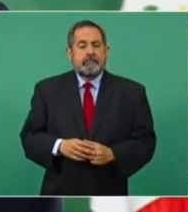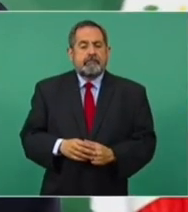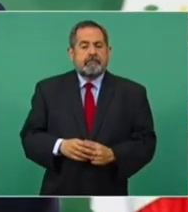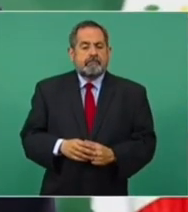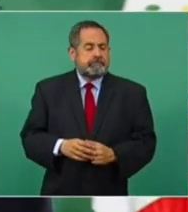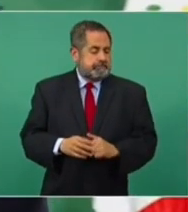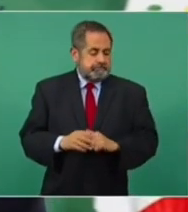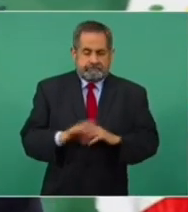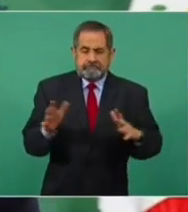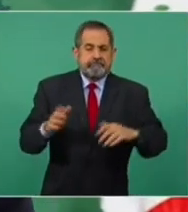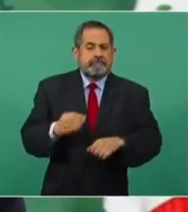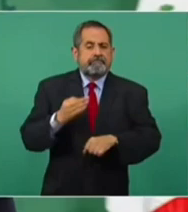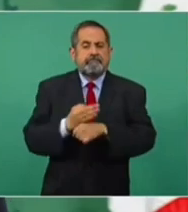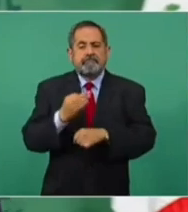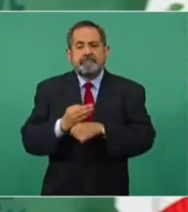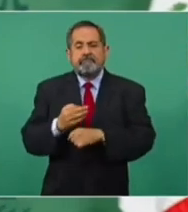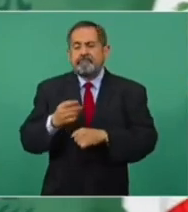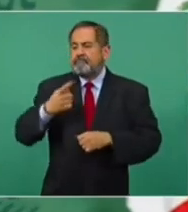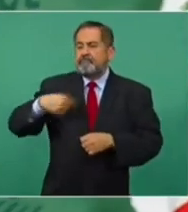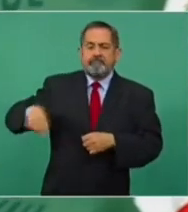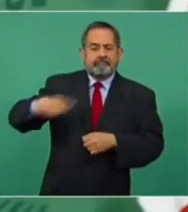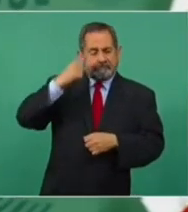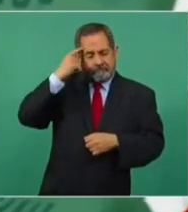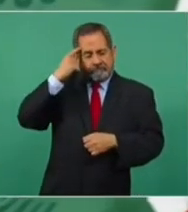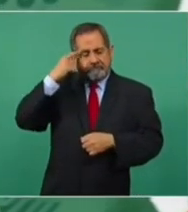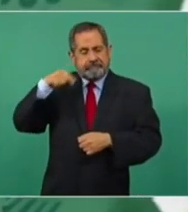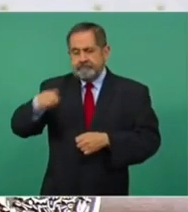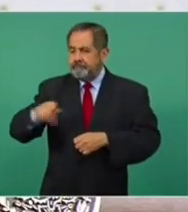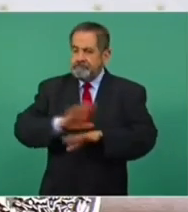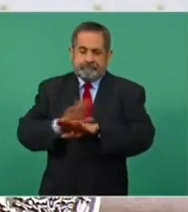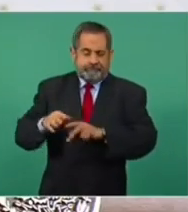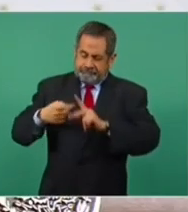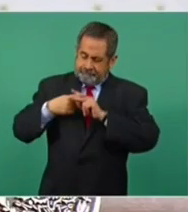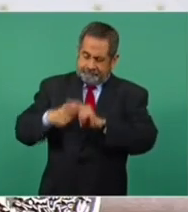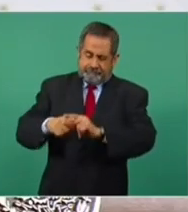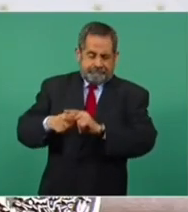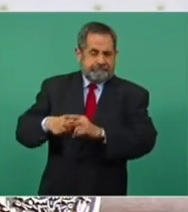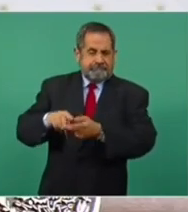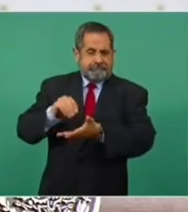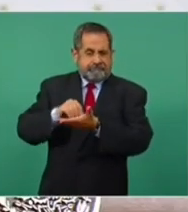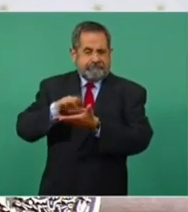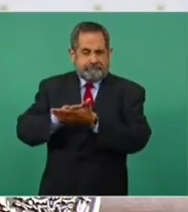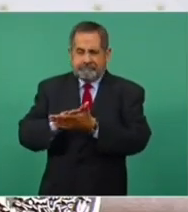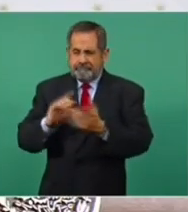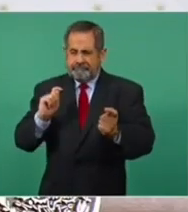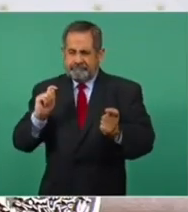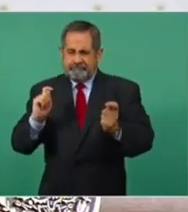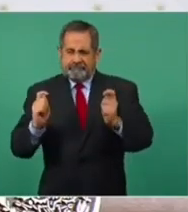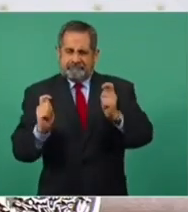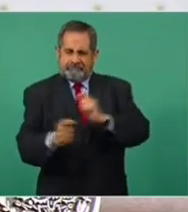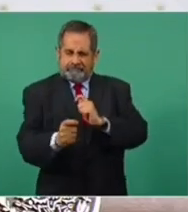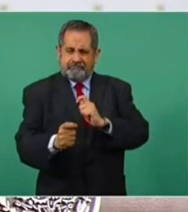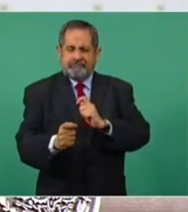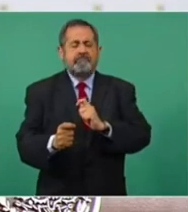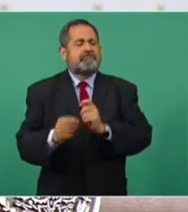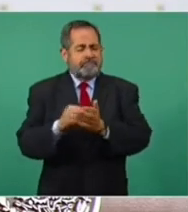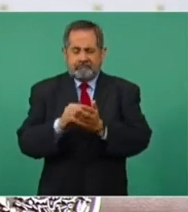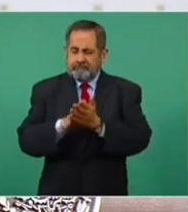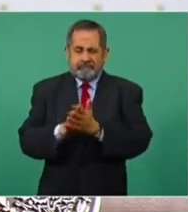Ya se están sentando las bases de la transformación y va a quedar